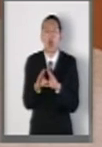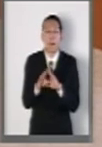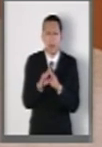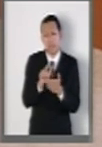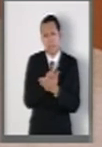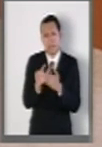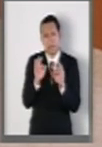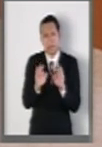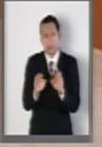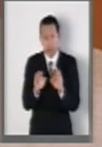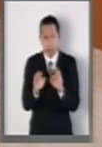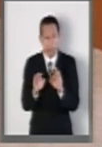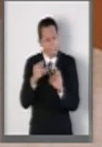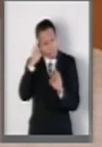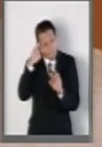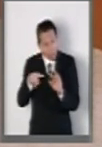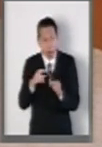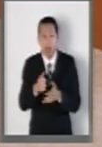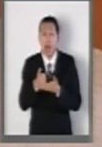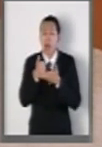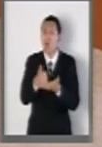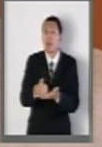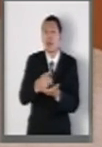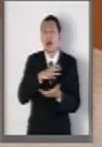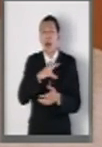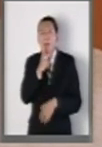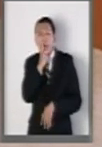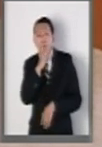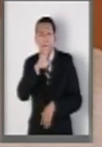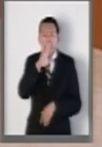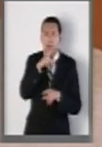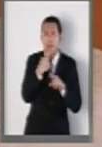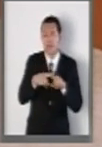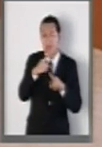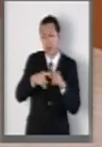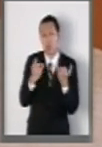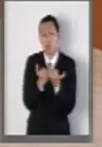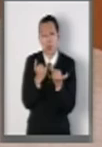ayudar a los padres de familia y a los infantes a que tengan